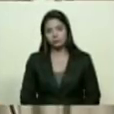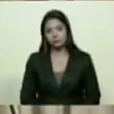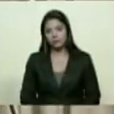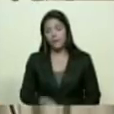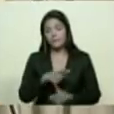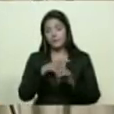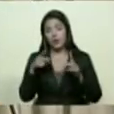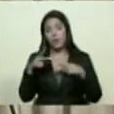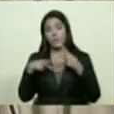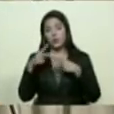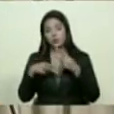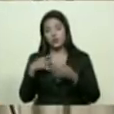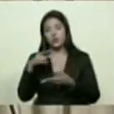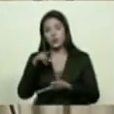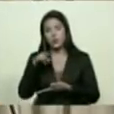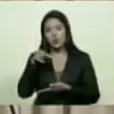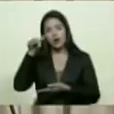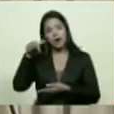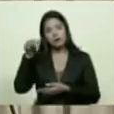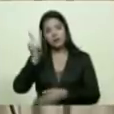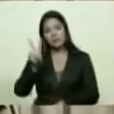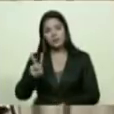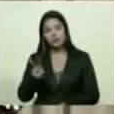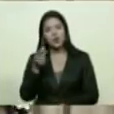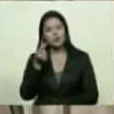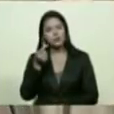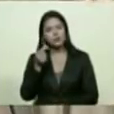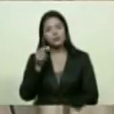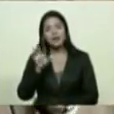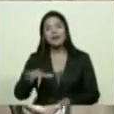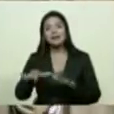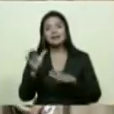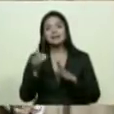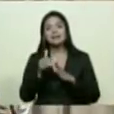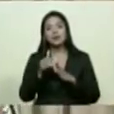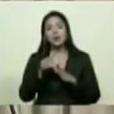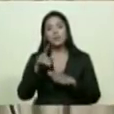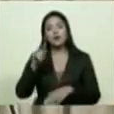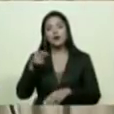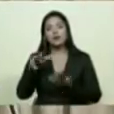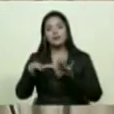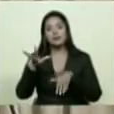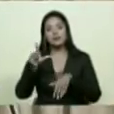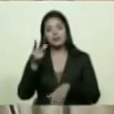Producir un Bitcoin en Venezuela tiene un costo de $15,13.